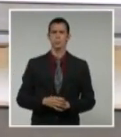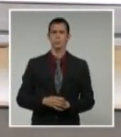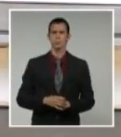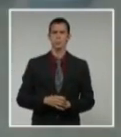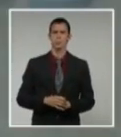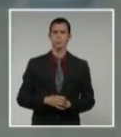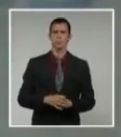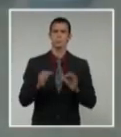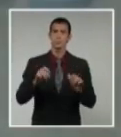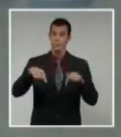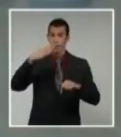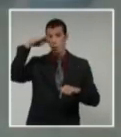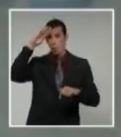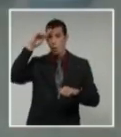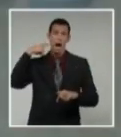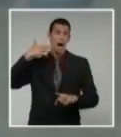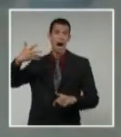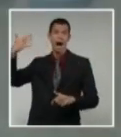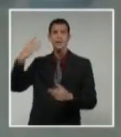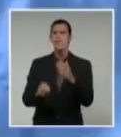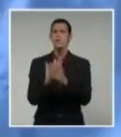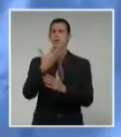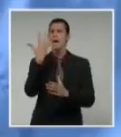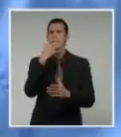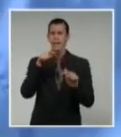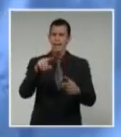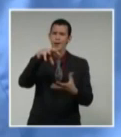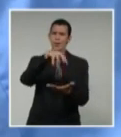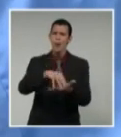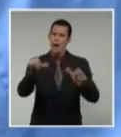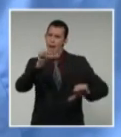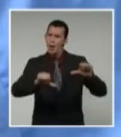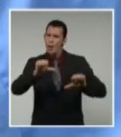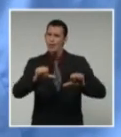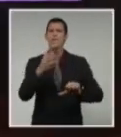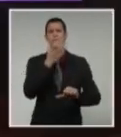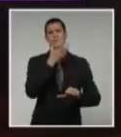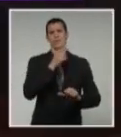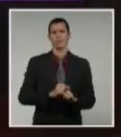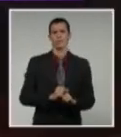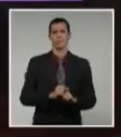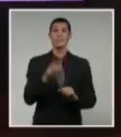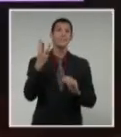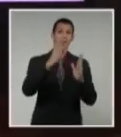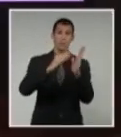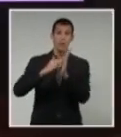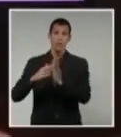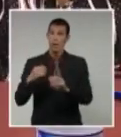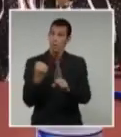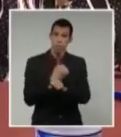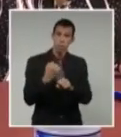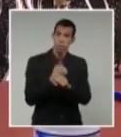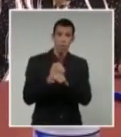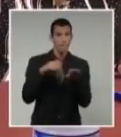a toda la etapa de la pandemia en el día de hoy que llegó a los 83 casos positivos esta estadística comparada tal vez con